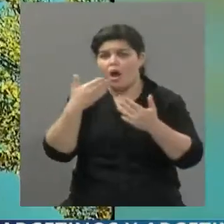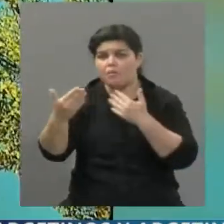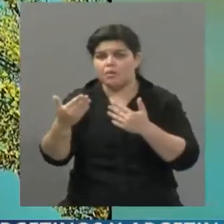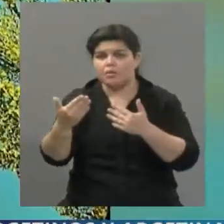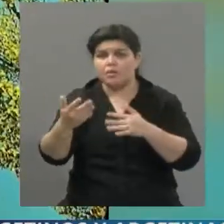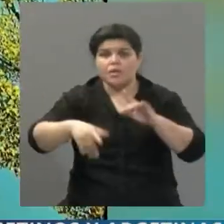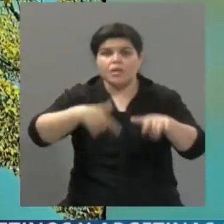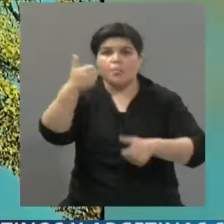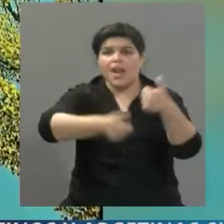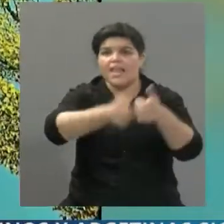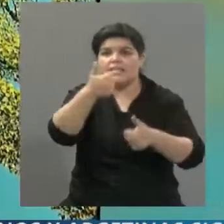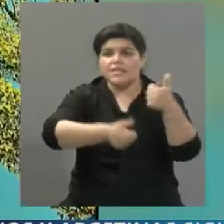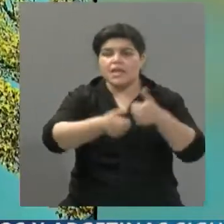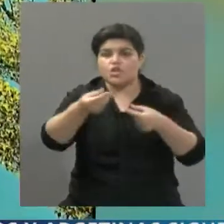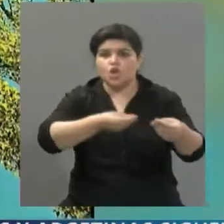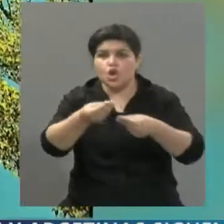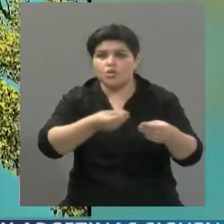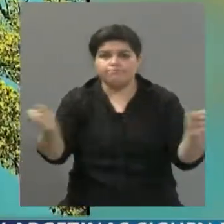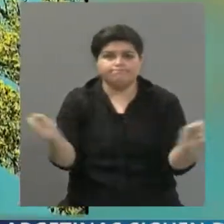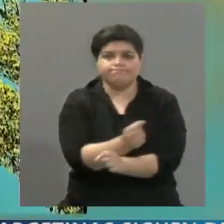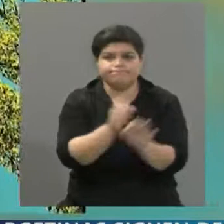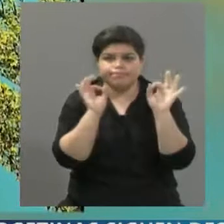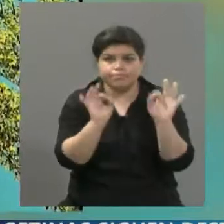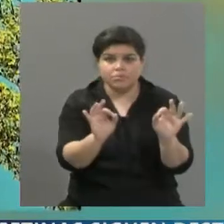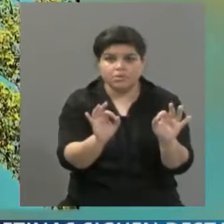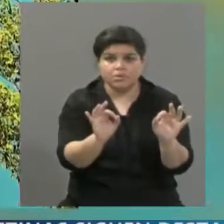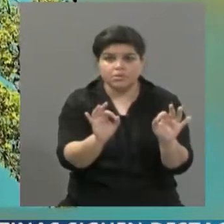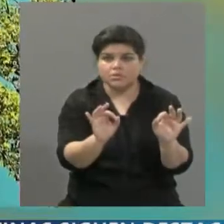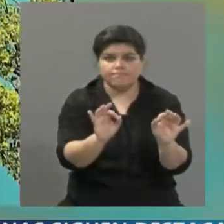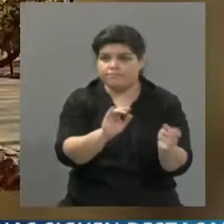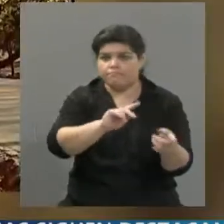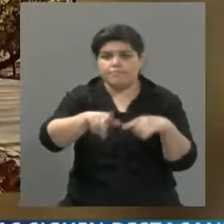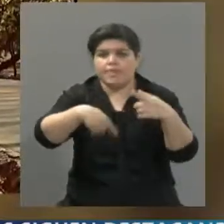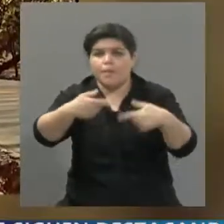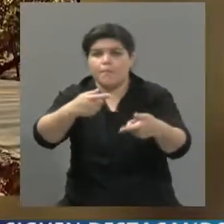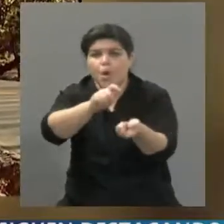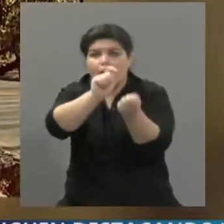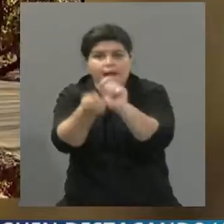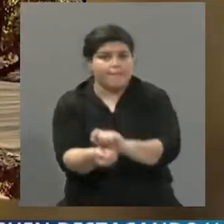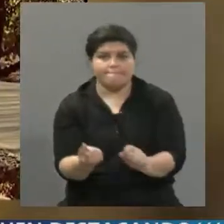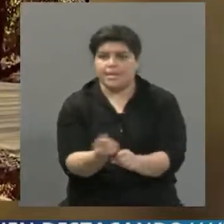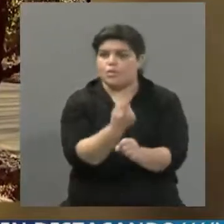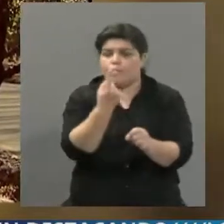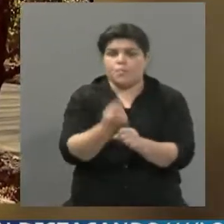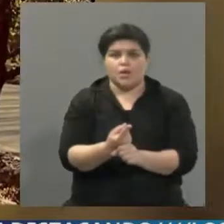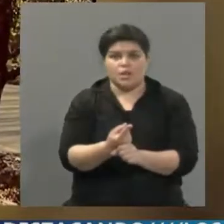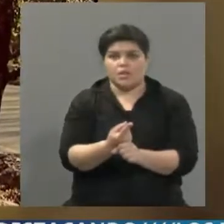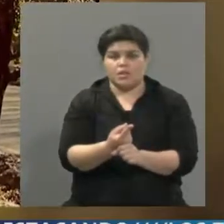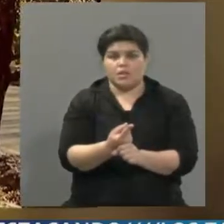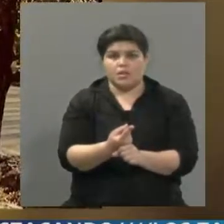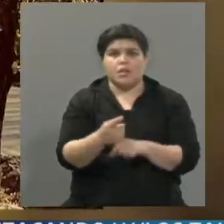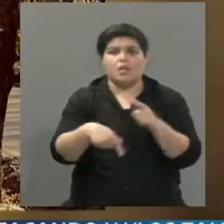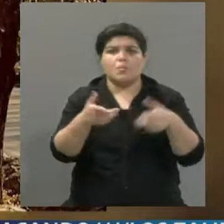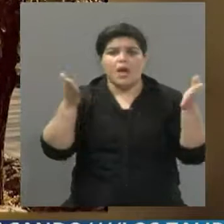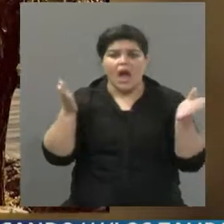licitaciones y una vez aprobada no les puede cambiar, les puede cambiar el esquema. Y la hacen impermeable.